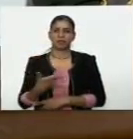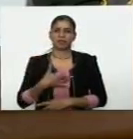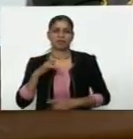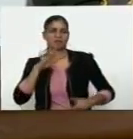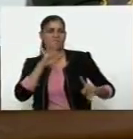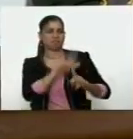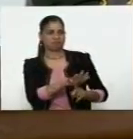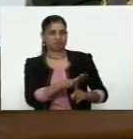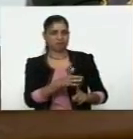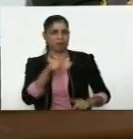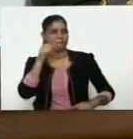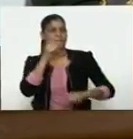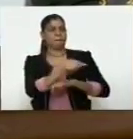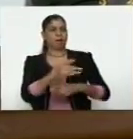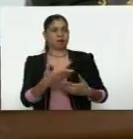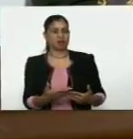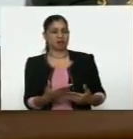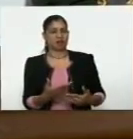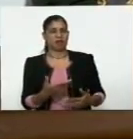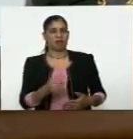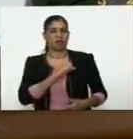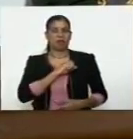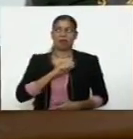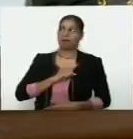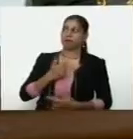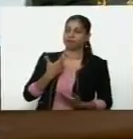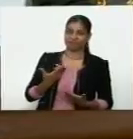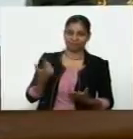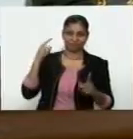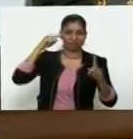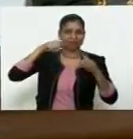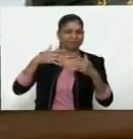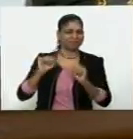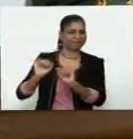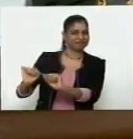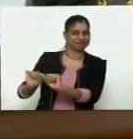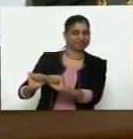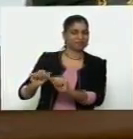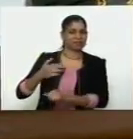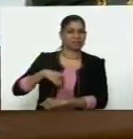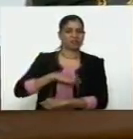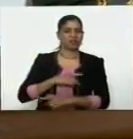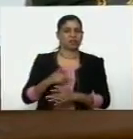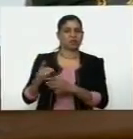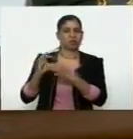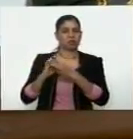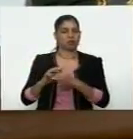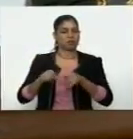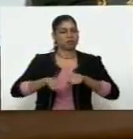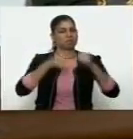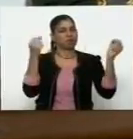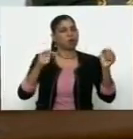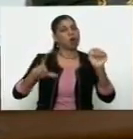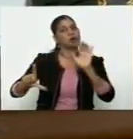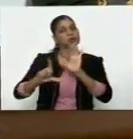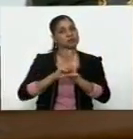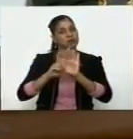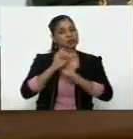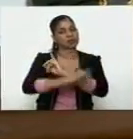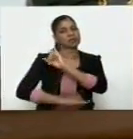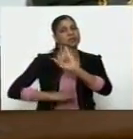ilegítimas medidas coercitivas, arbitrarias y unilaterales, violando el